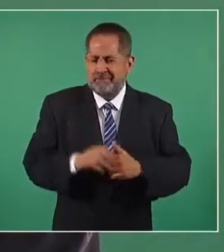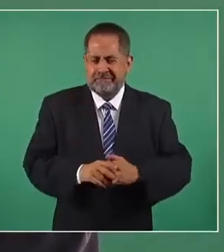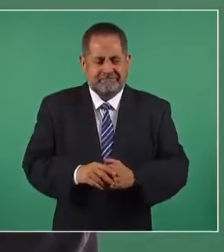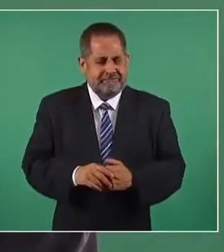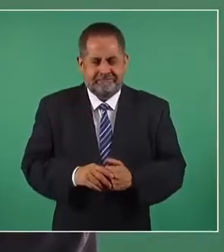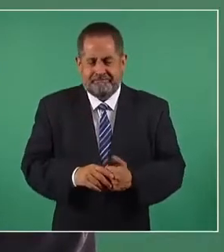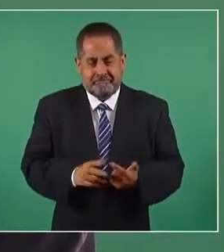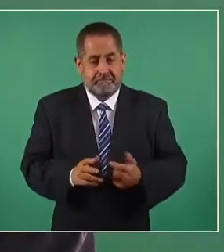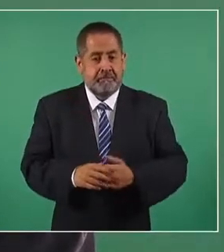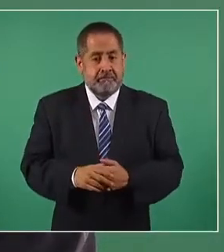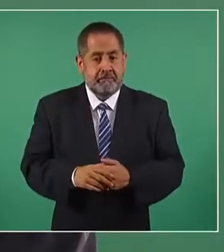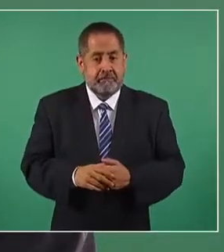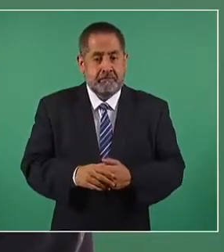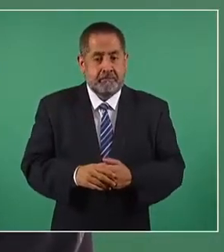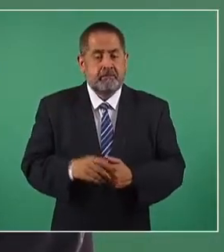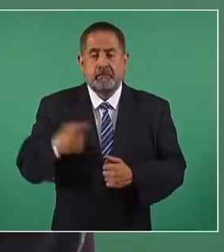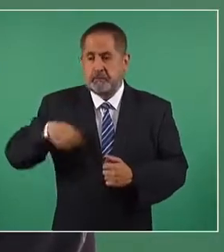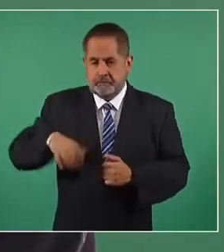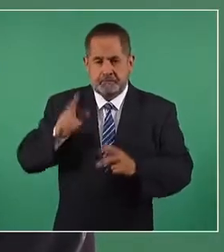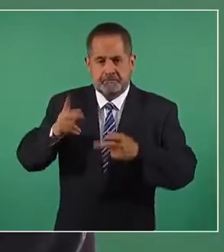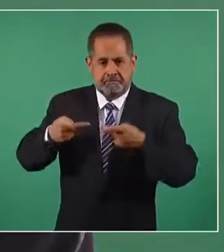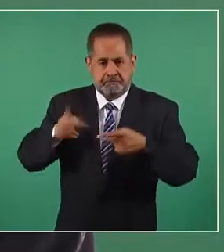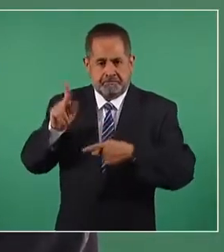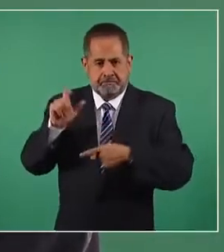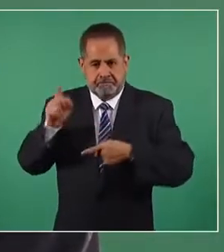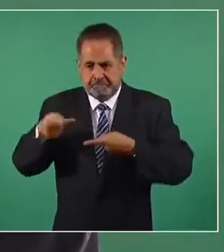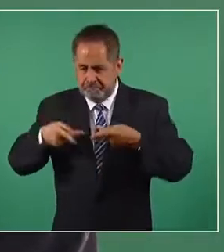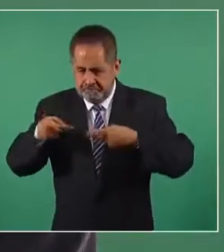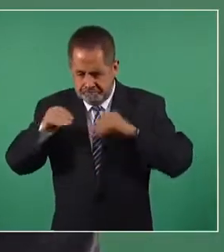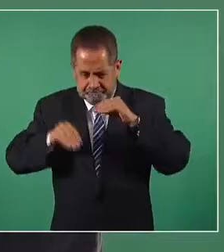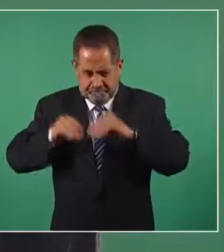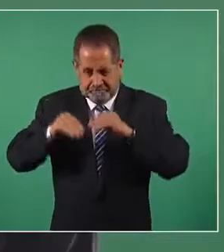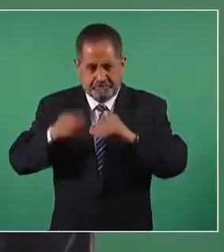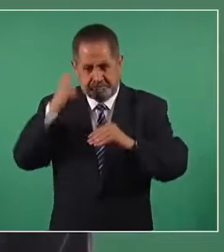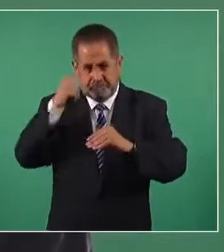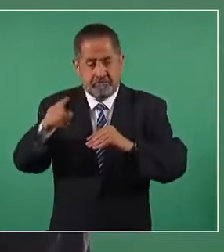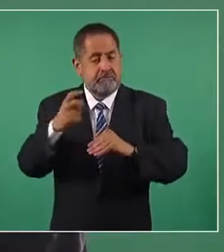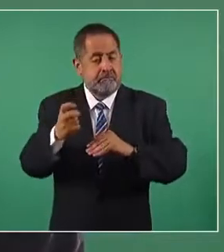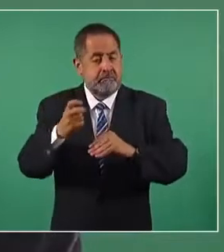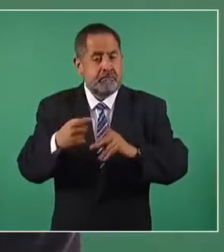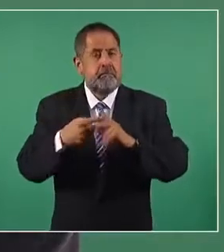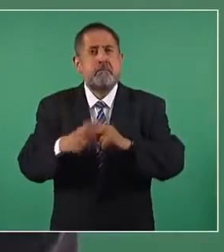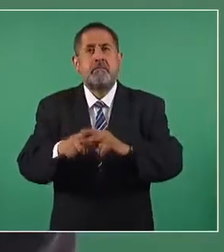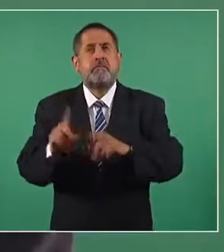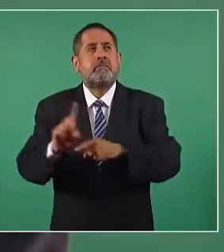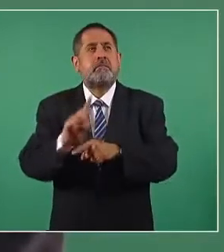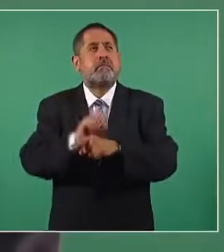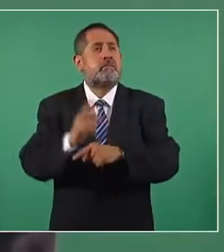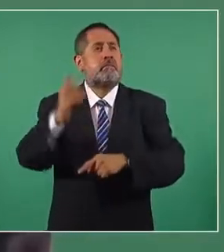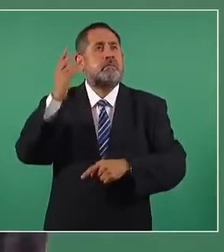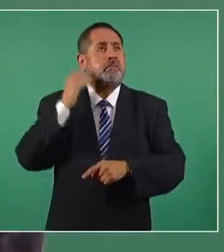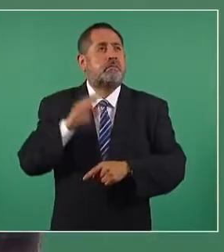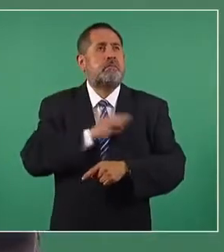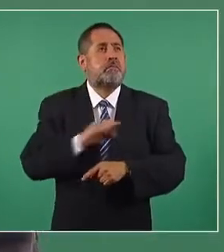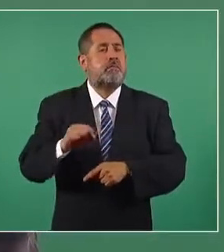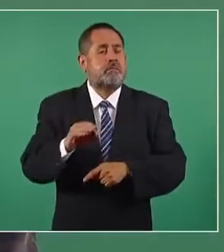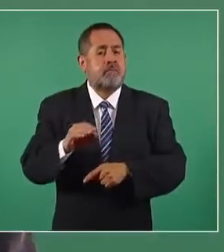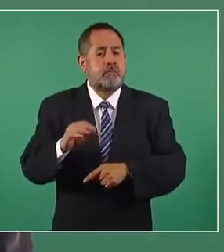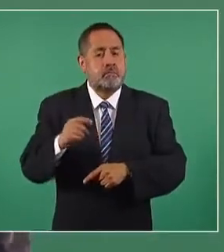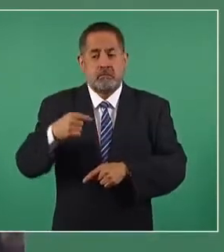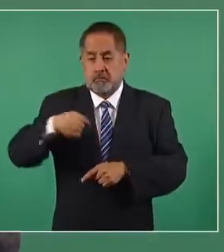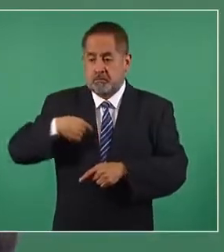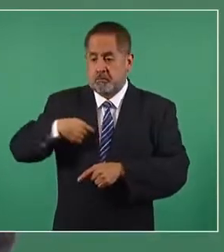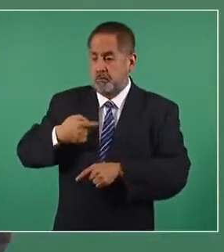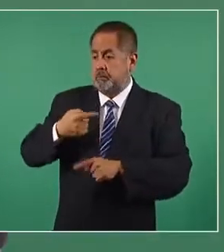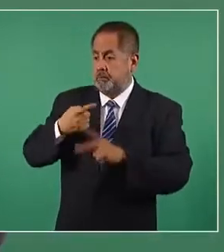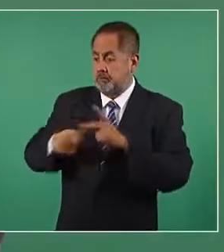Y tenemos todo un plan para eso, que inició desde que tomamos la